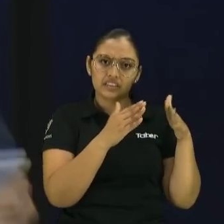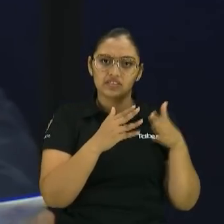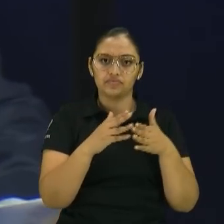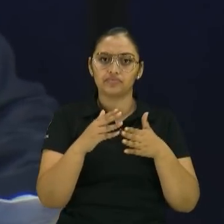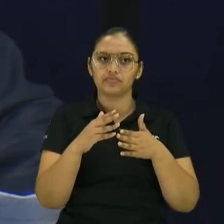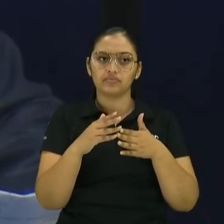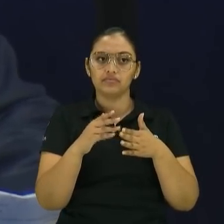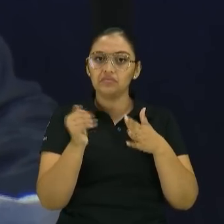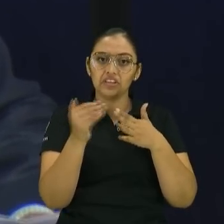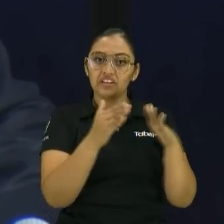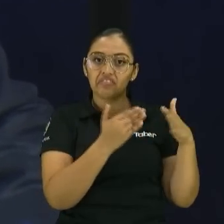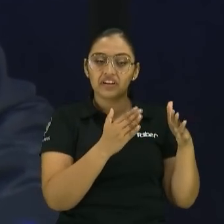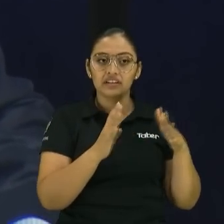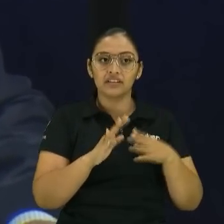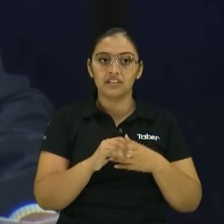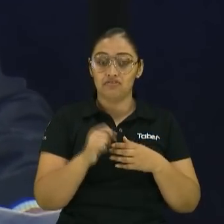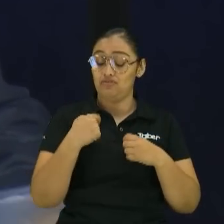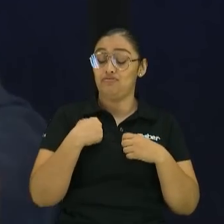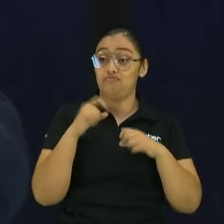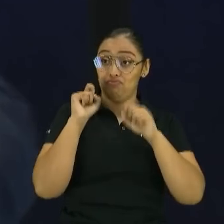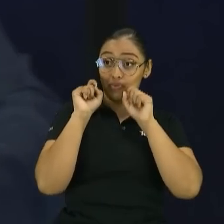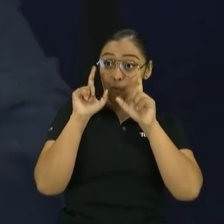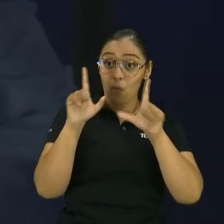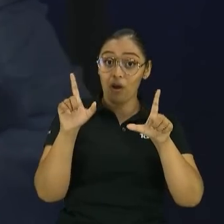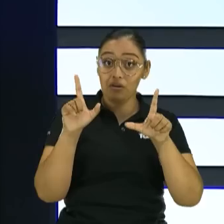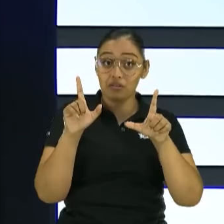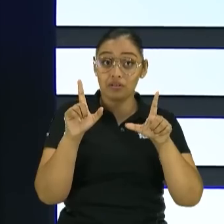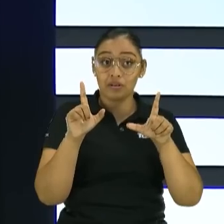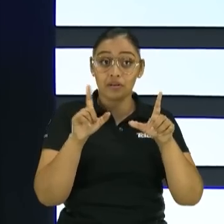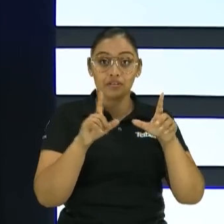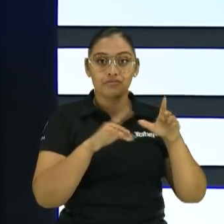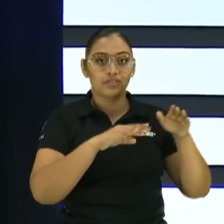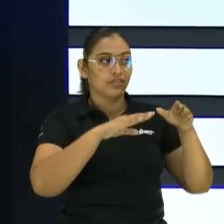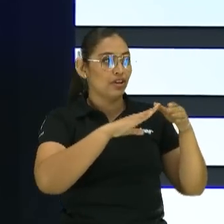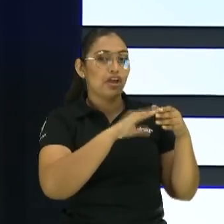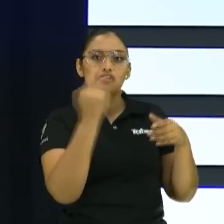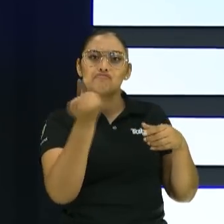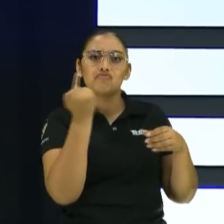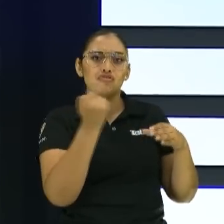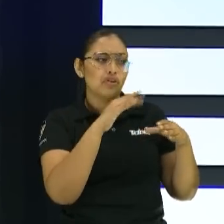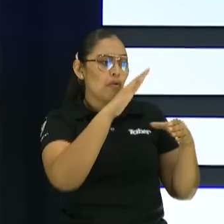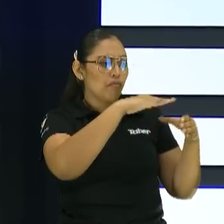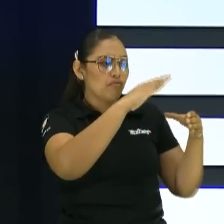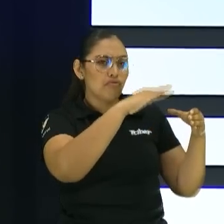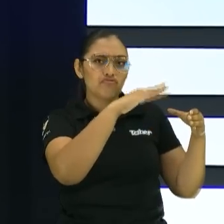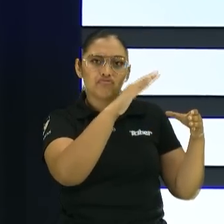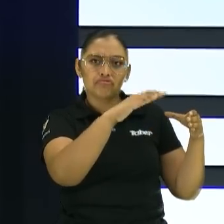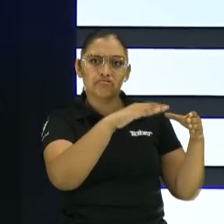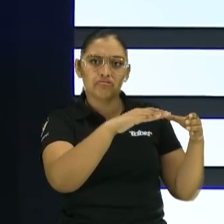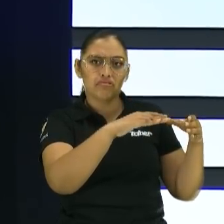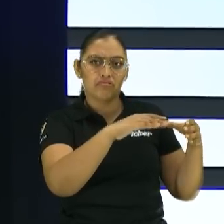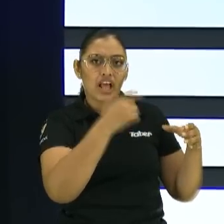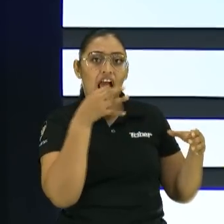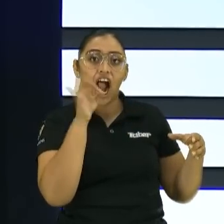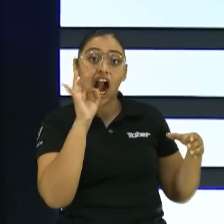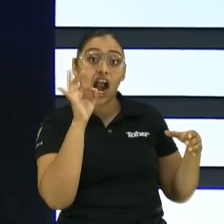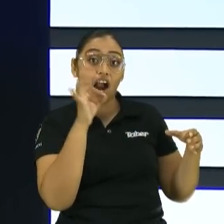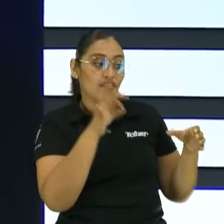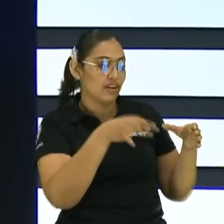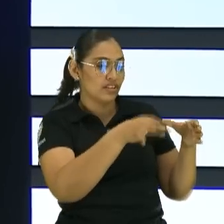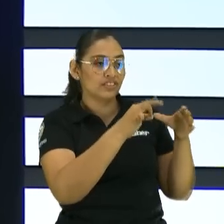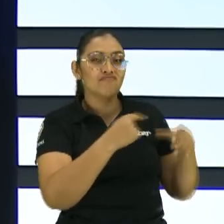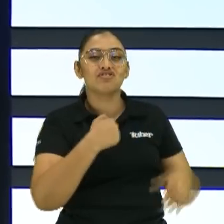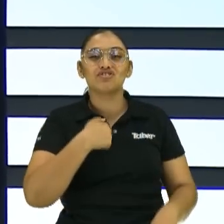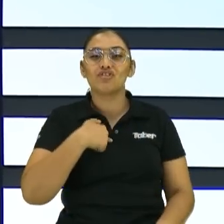capuchino Wow y con los Una Cosa increíble No dije yo ya tengo